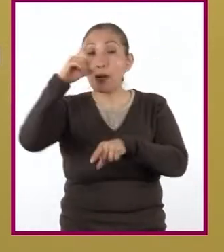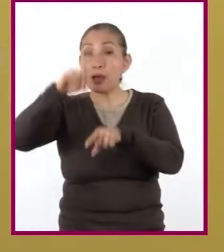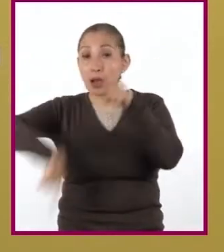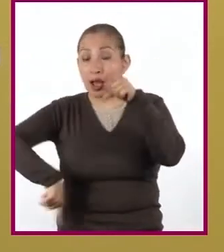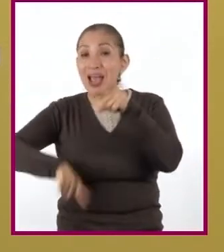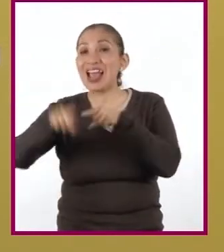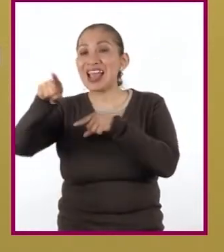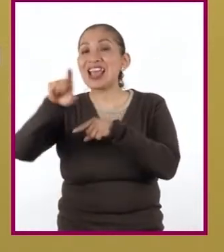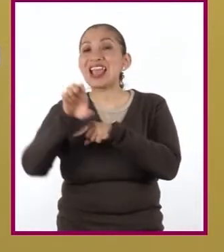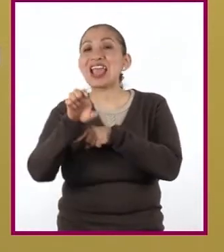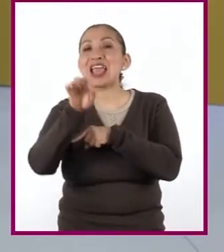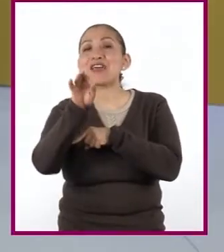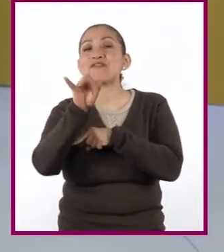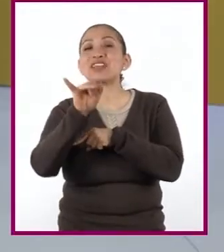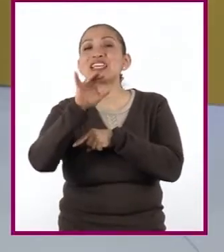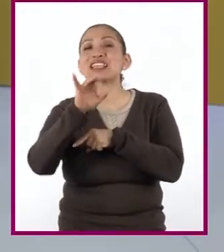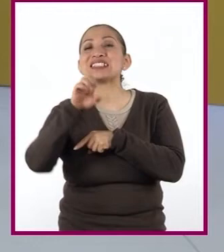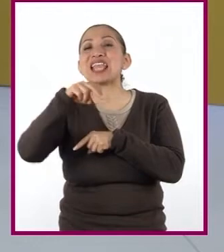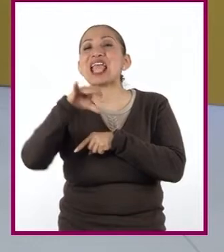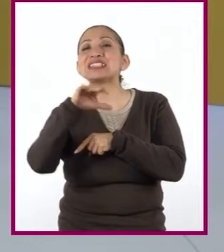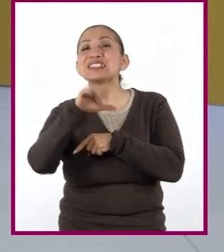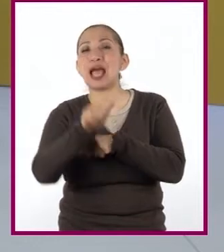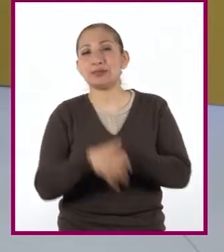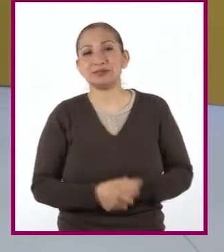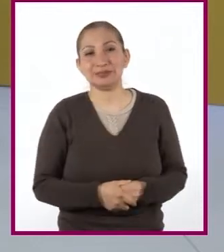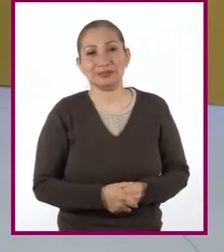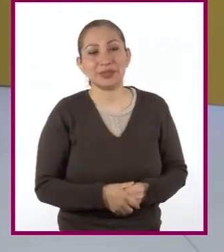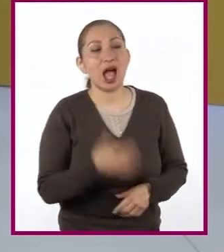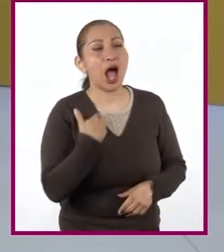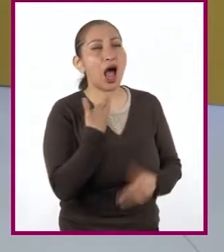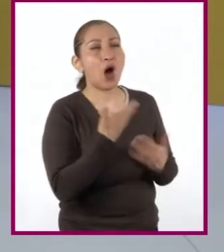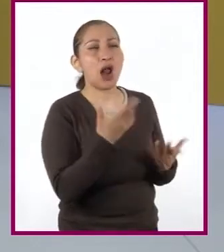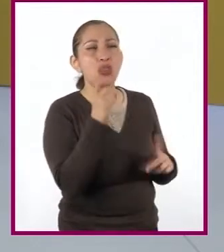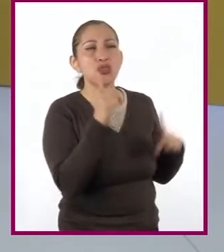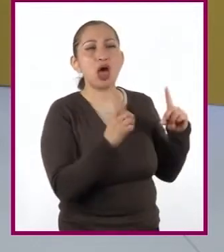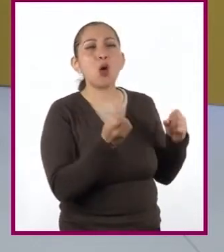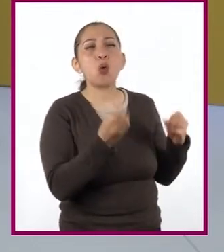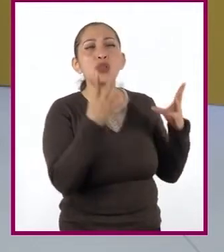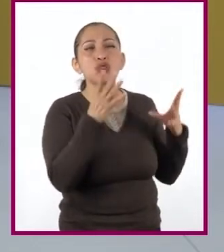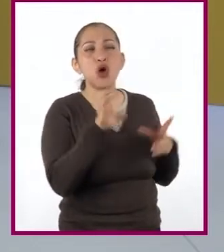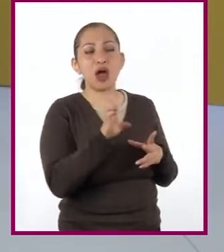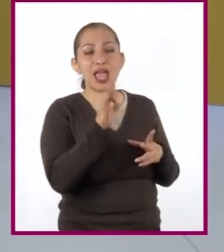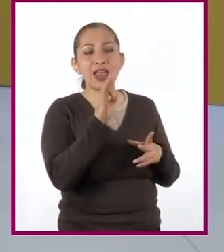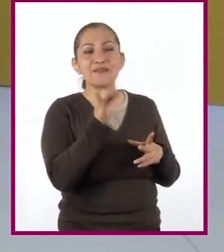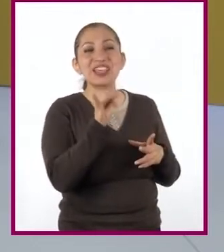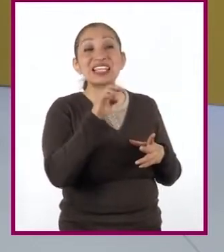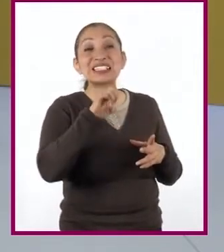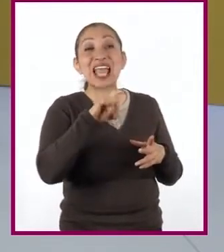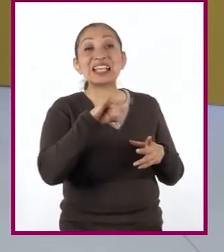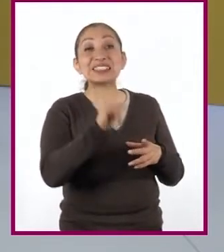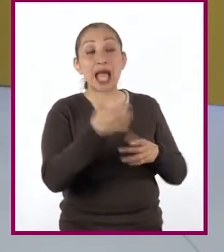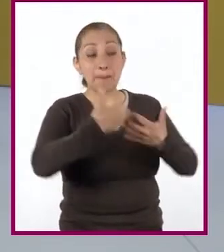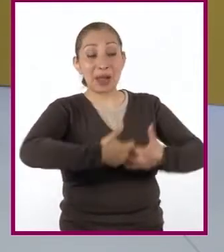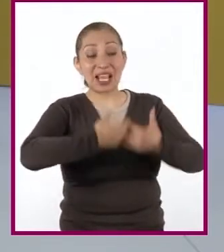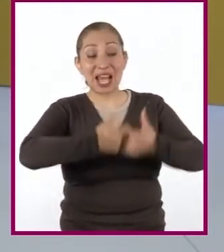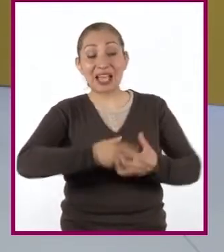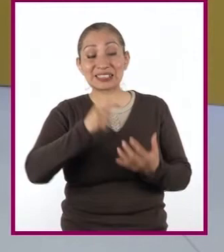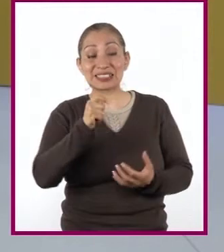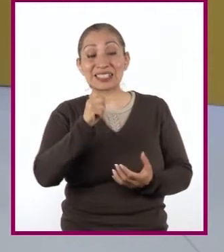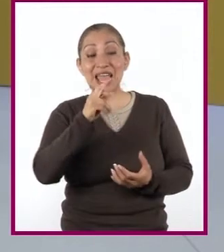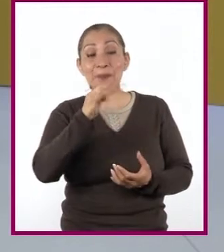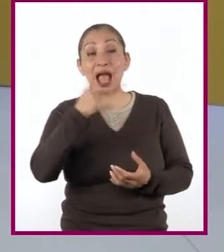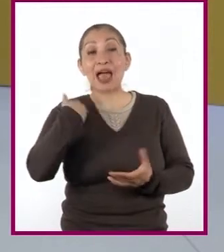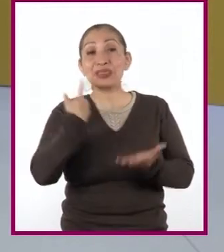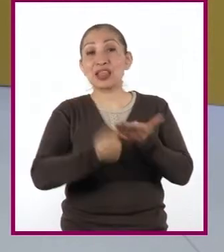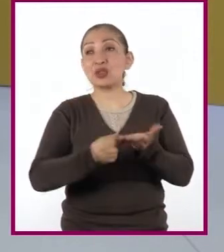menos la eficiencia. Ahora tengo la duda de cuánto es la eficiencia de las máquinas térmicas que usamos en